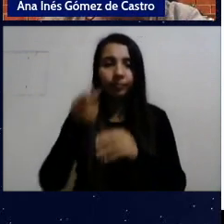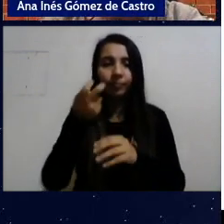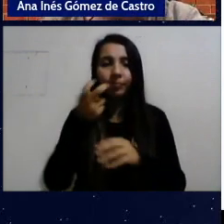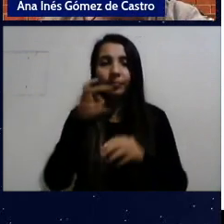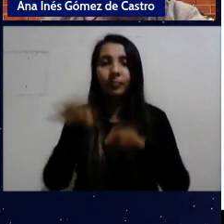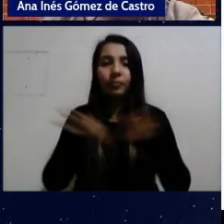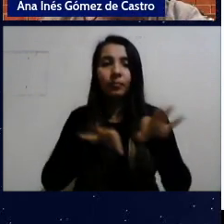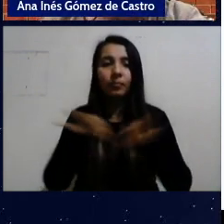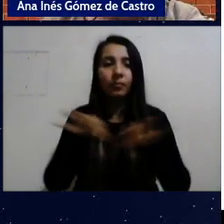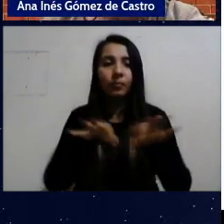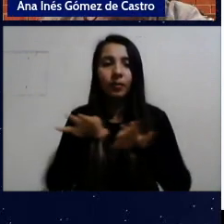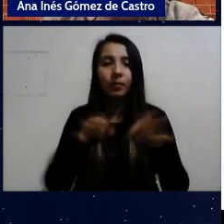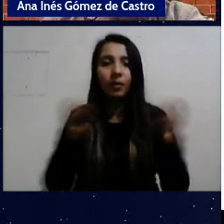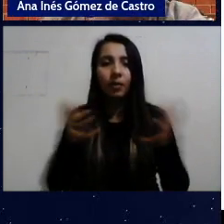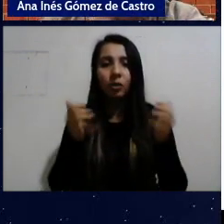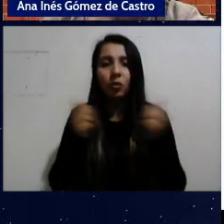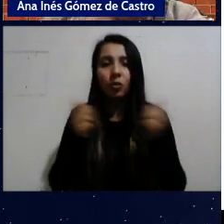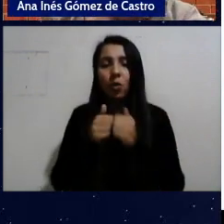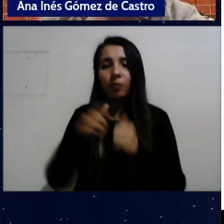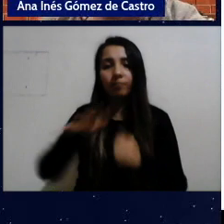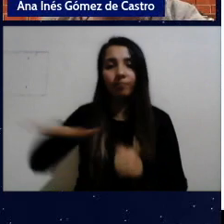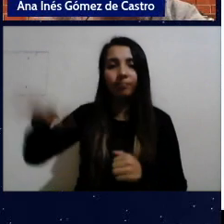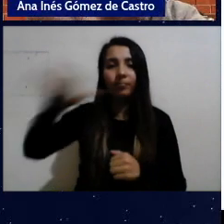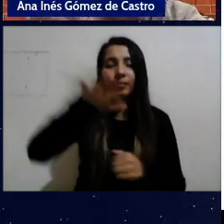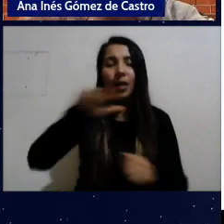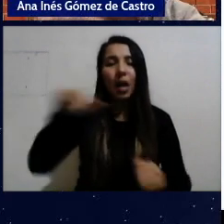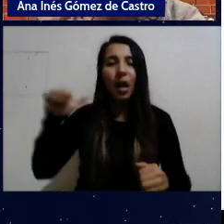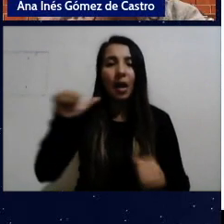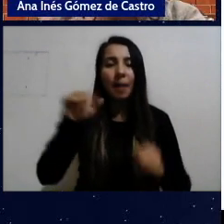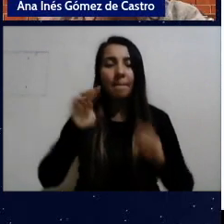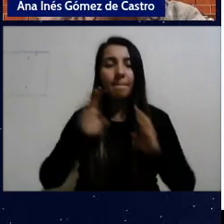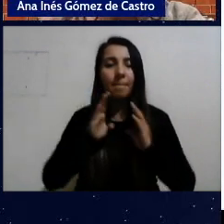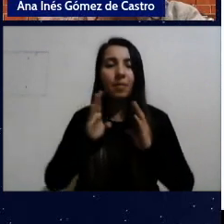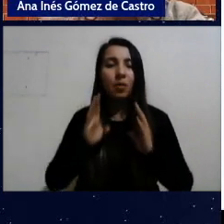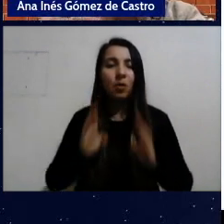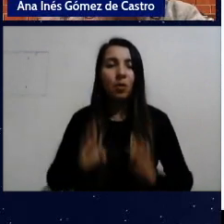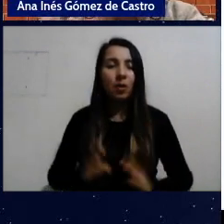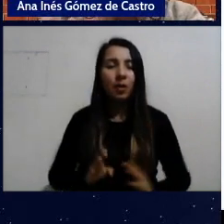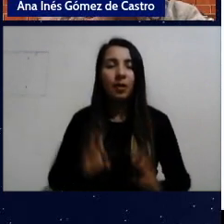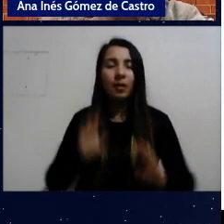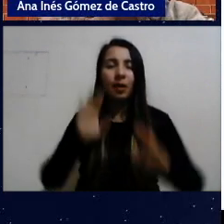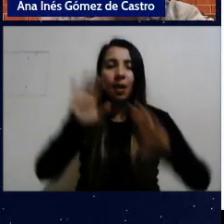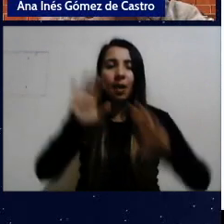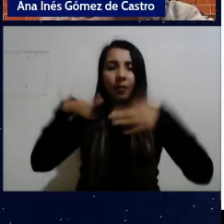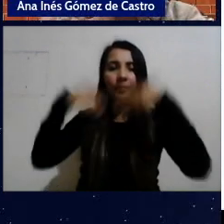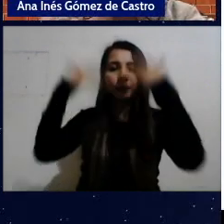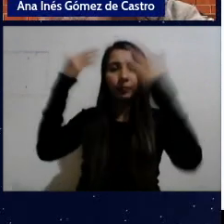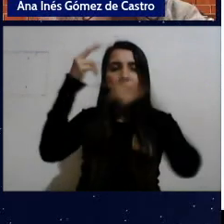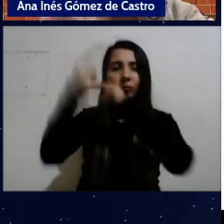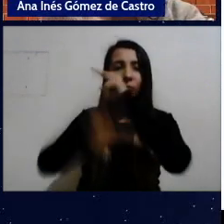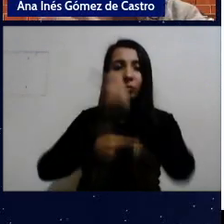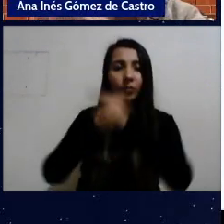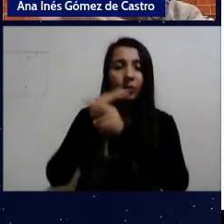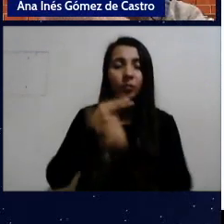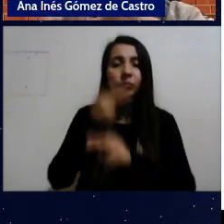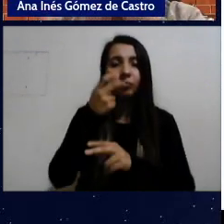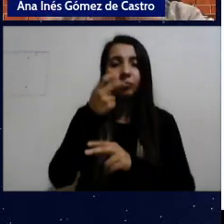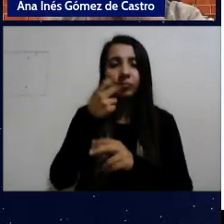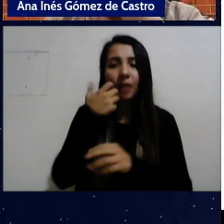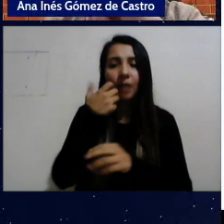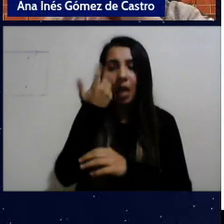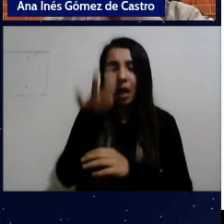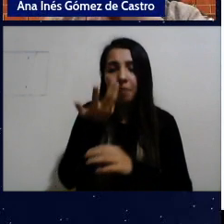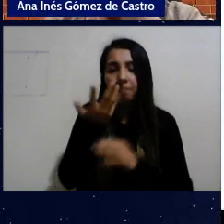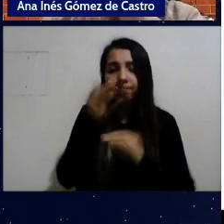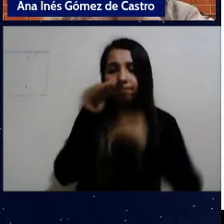por dos astrobiólogos, Estrela y Bao, y en el cual pues, lo que hicieron fue coger las condiciones de